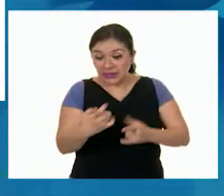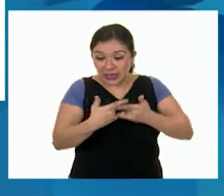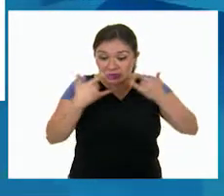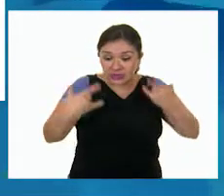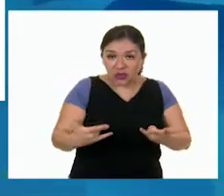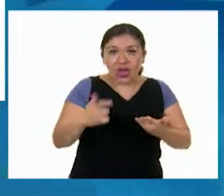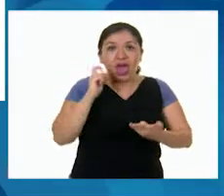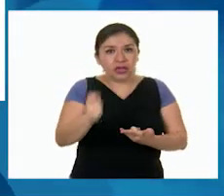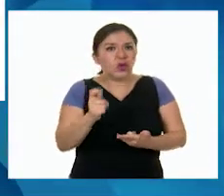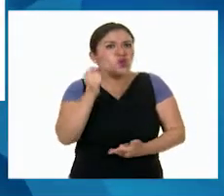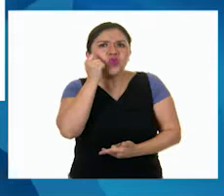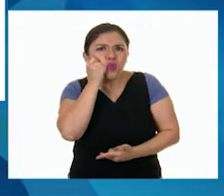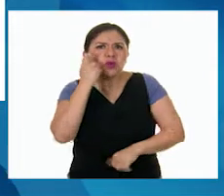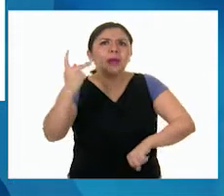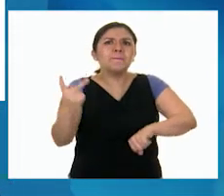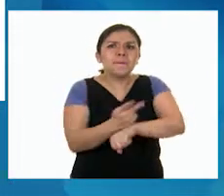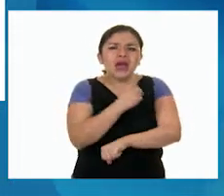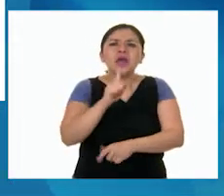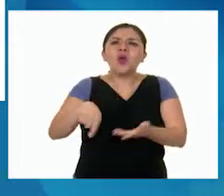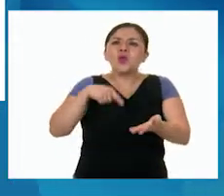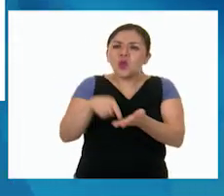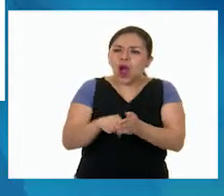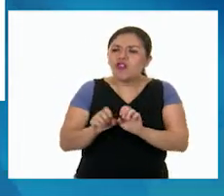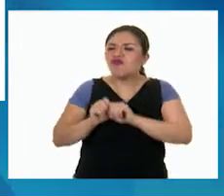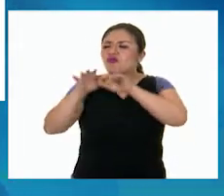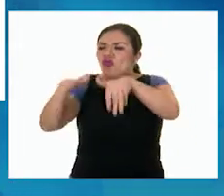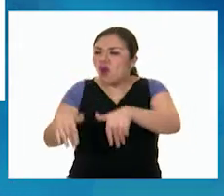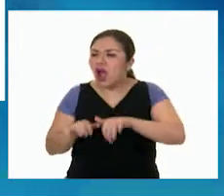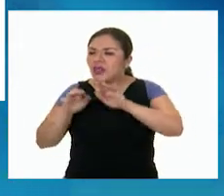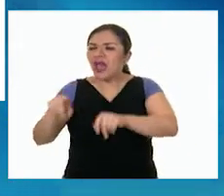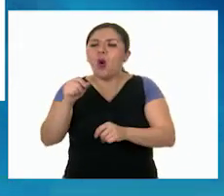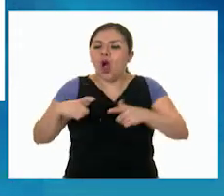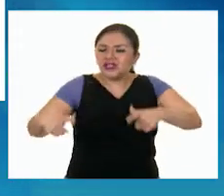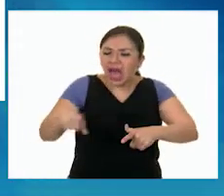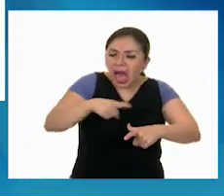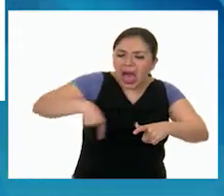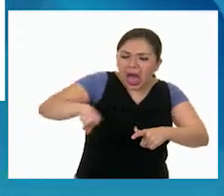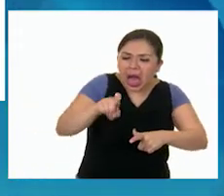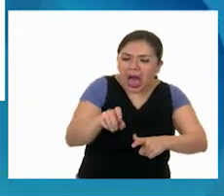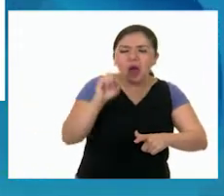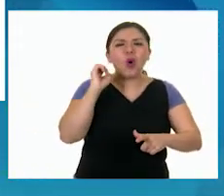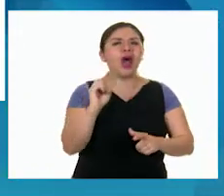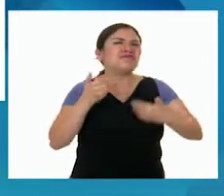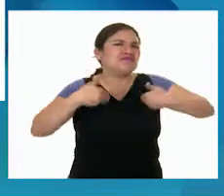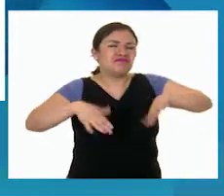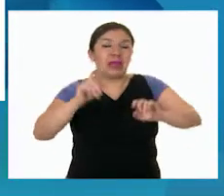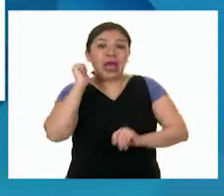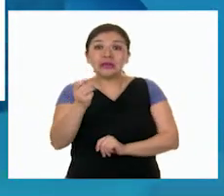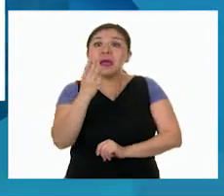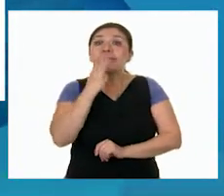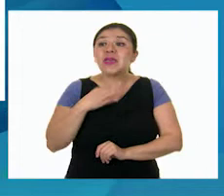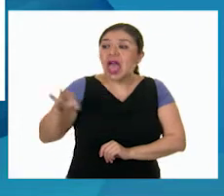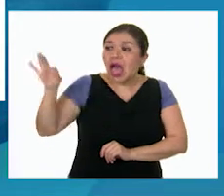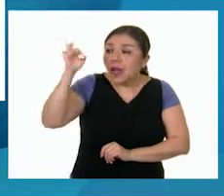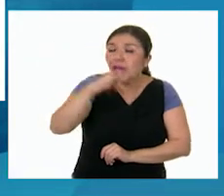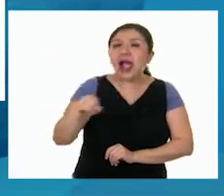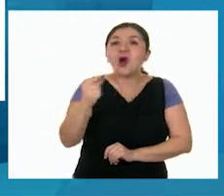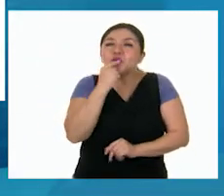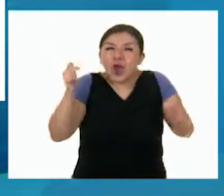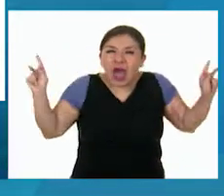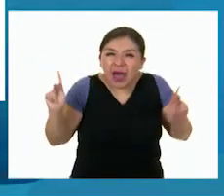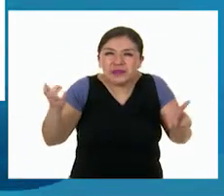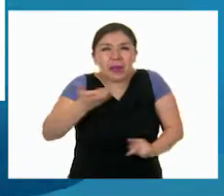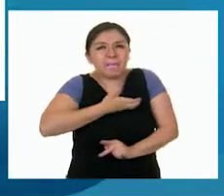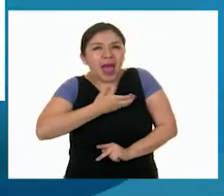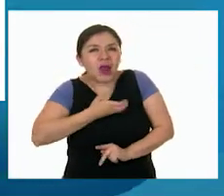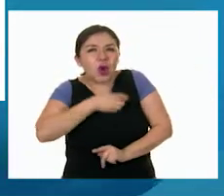sin importar si pasa en una fuente o en un charquito o lo que sea, es si es una abeja o si es una avispa o una